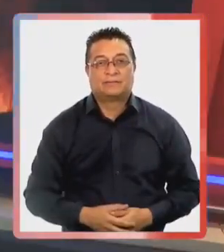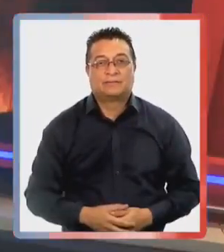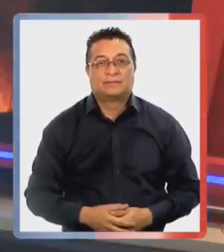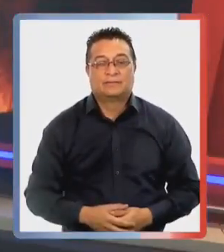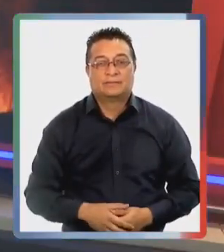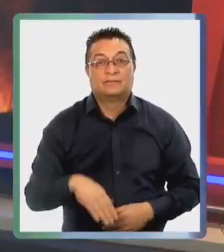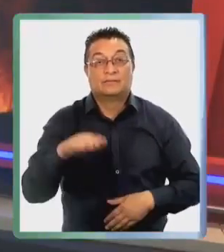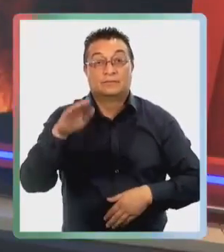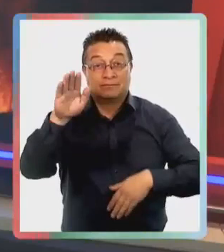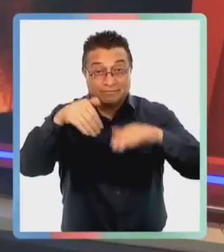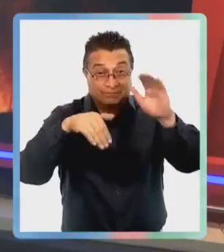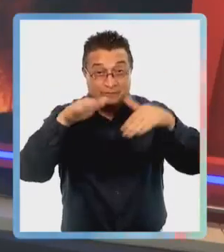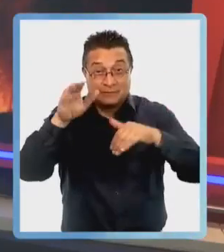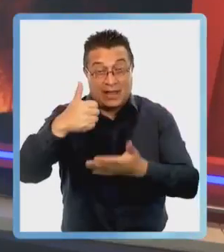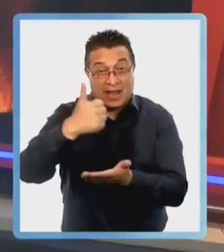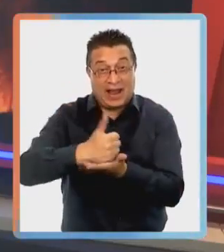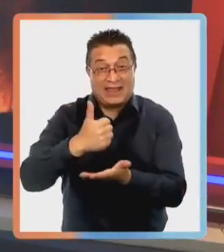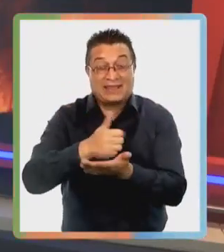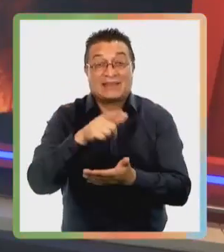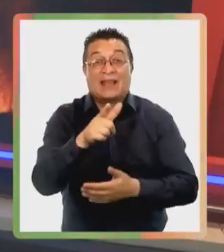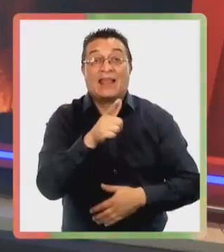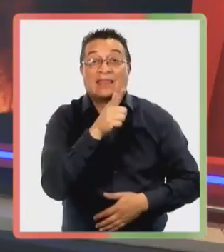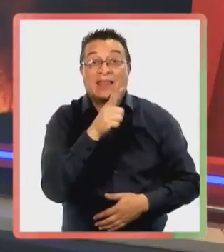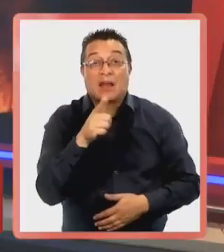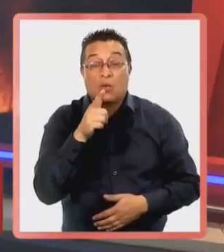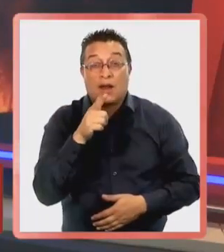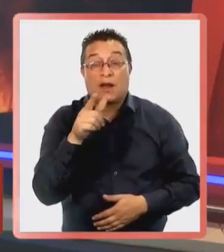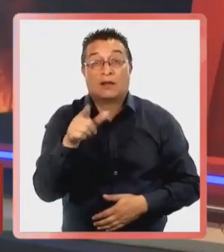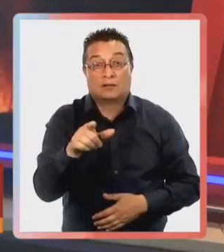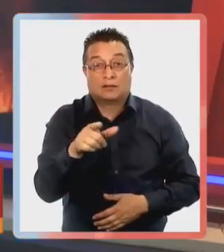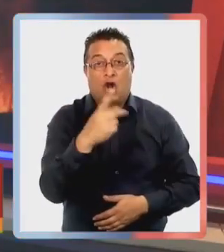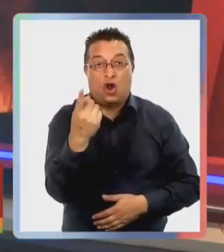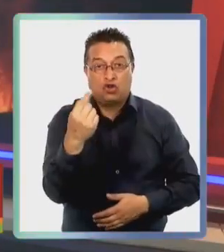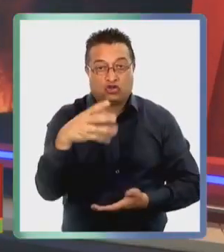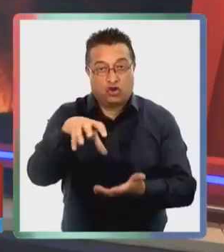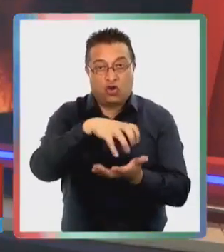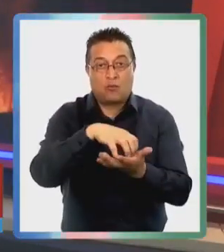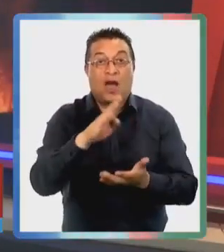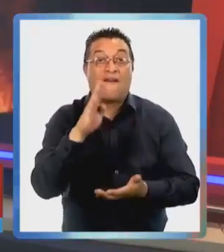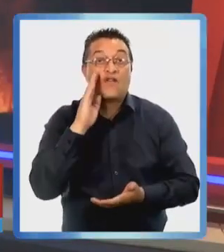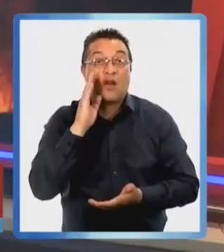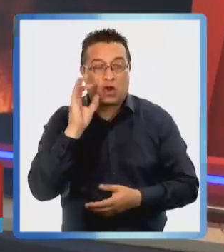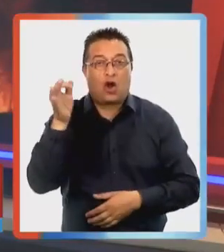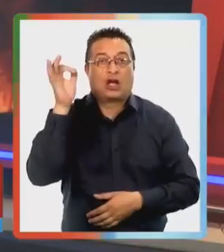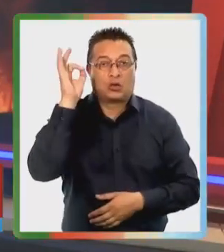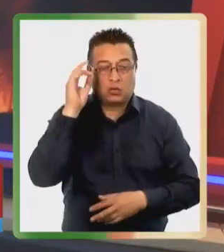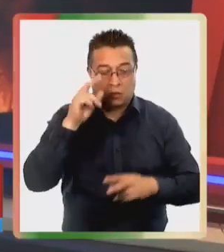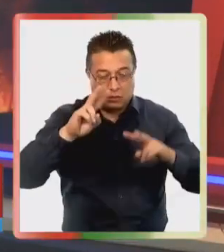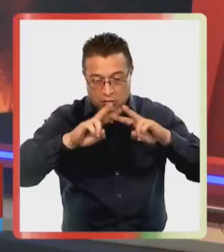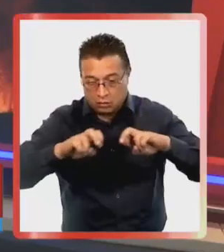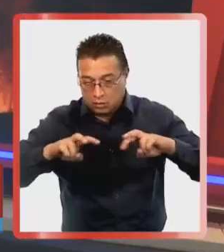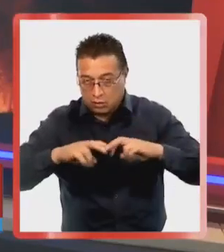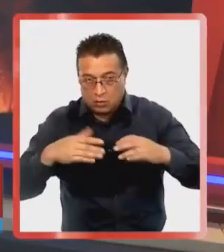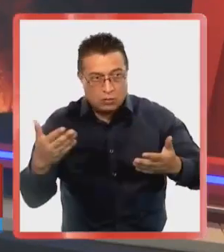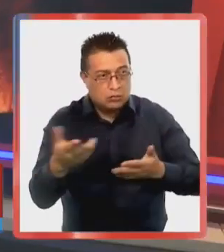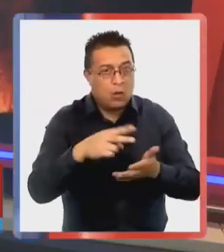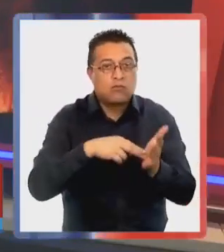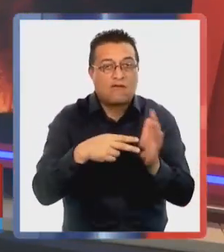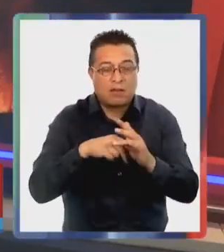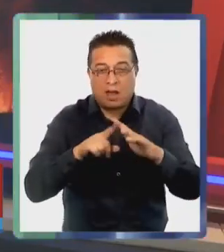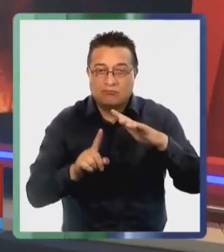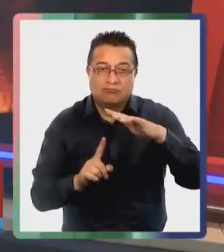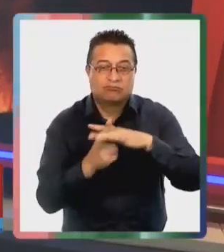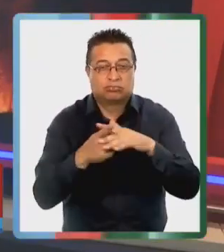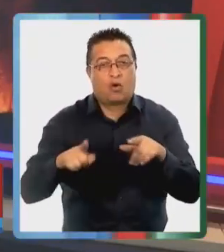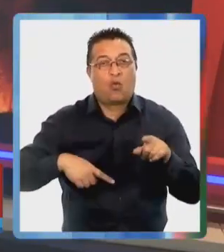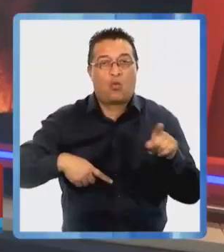Convocados por la alcaldesa de Santa Juana, los ediles de las 11 comunas del Biobío se reunieron para analizar las problemáticas surgidas por los